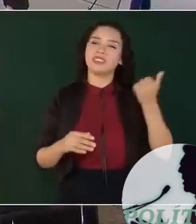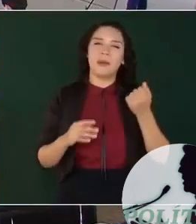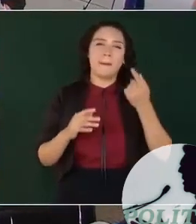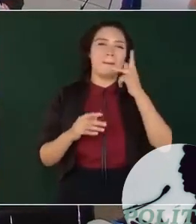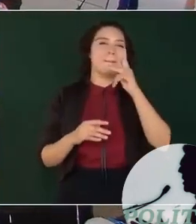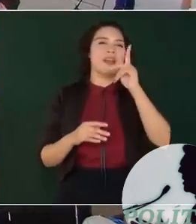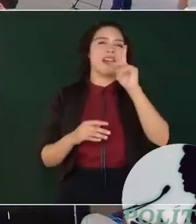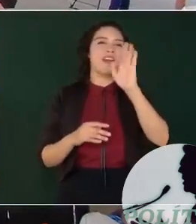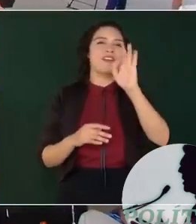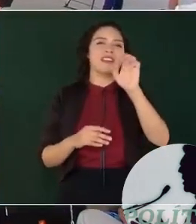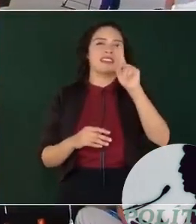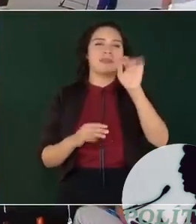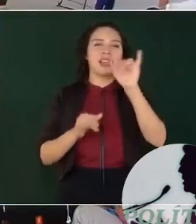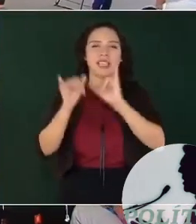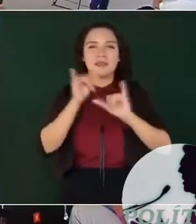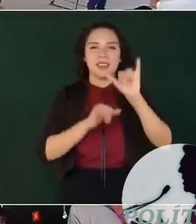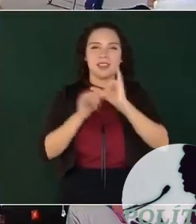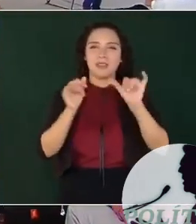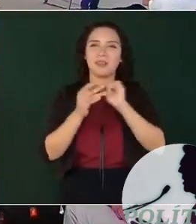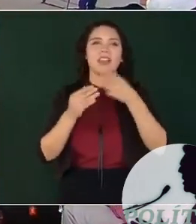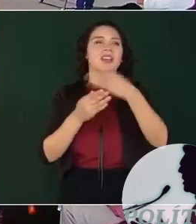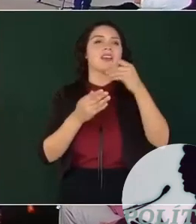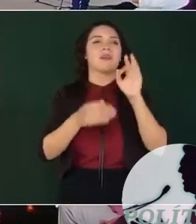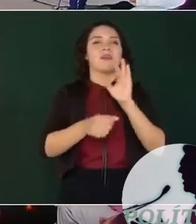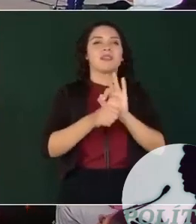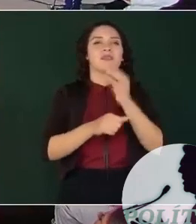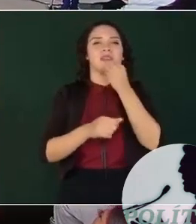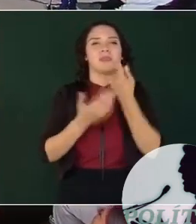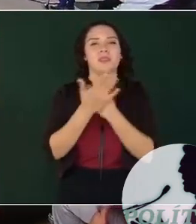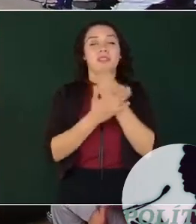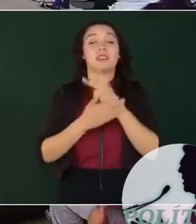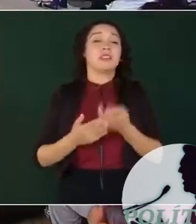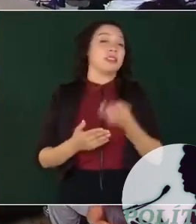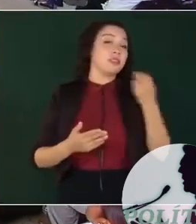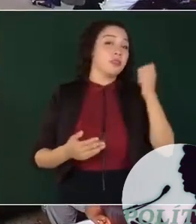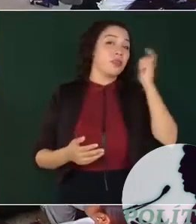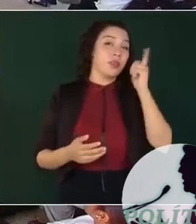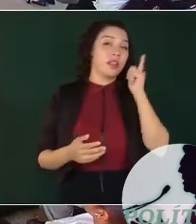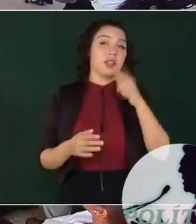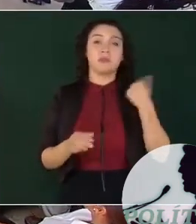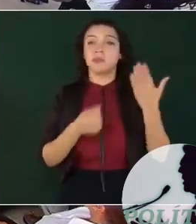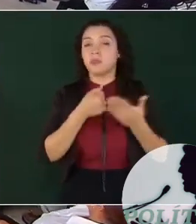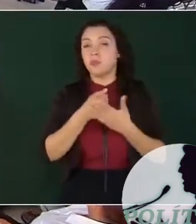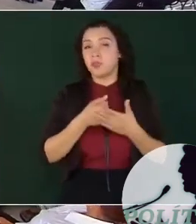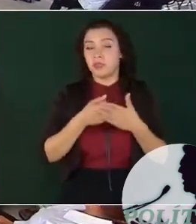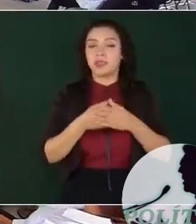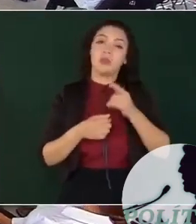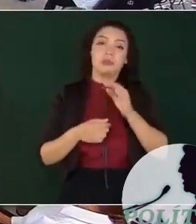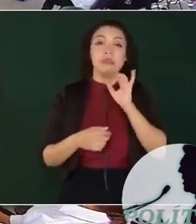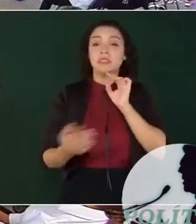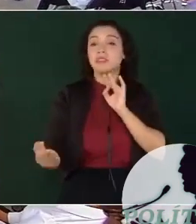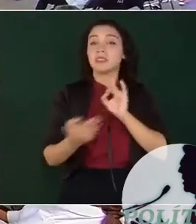fertilizantes en Tamaulipas y es muy probable que quede